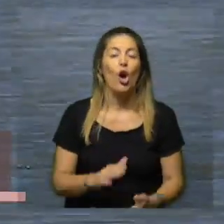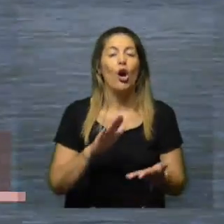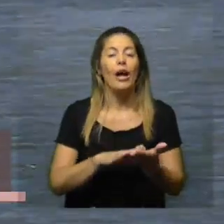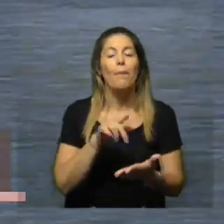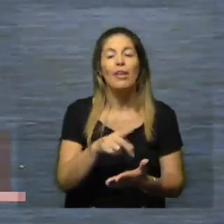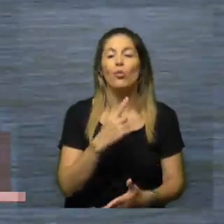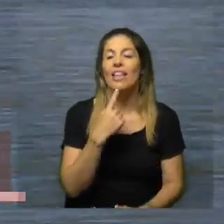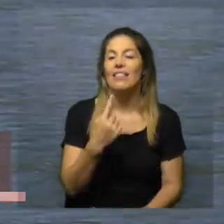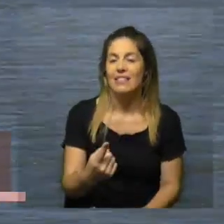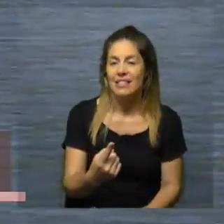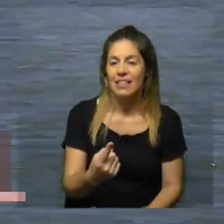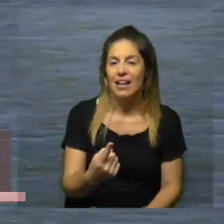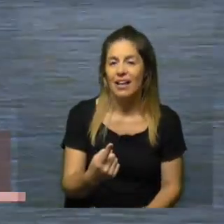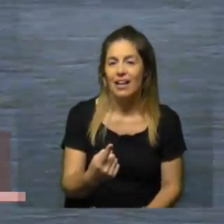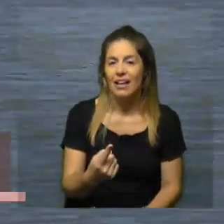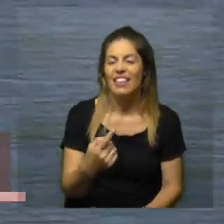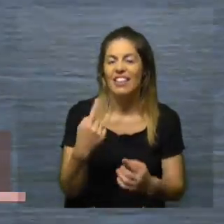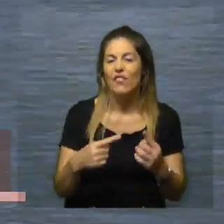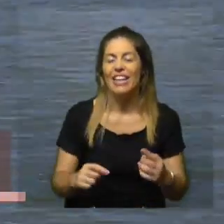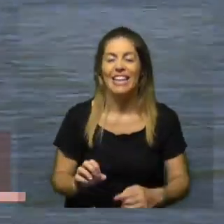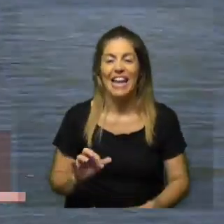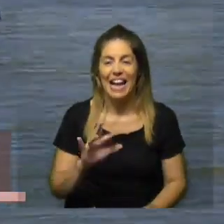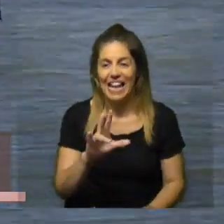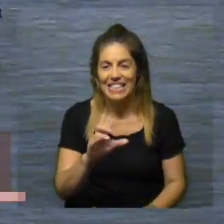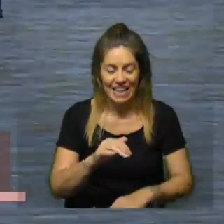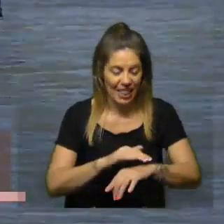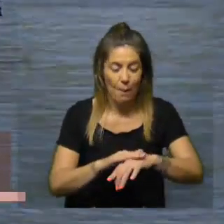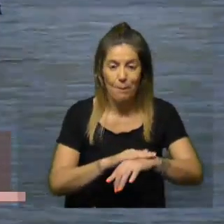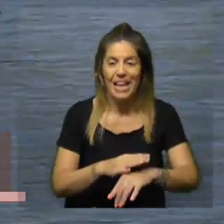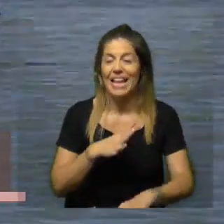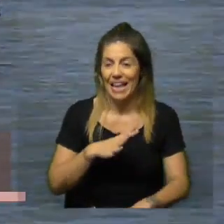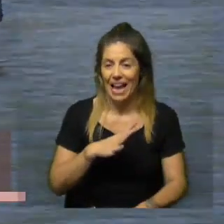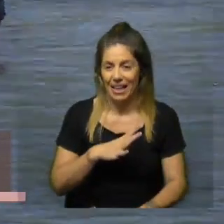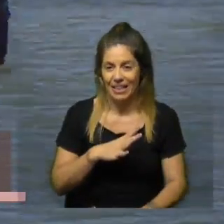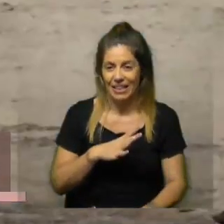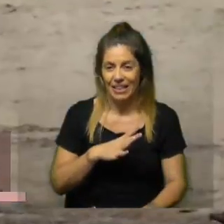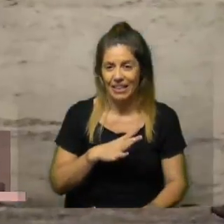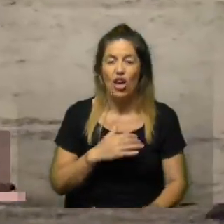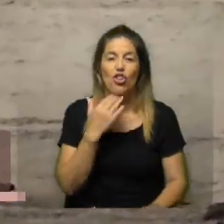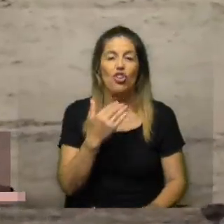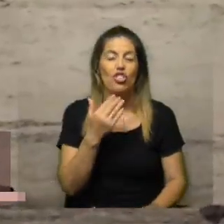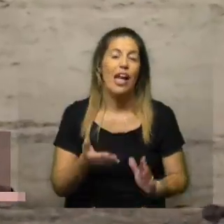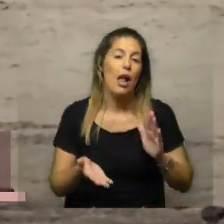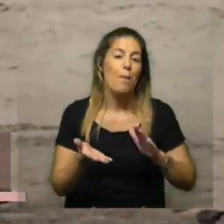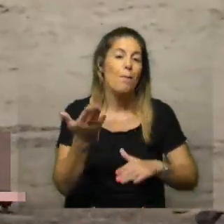usted mencionaba los distintos cáncer de piel que hay en nuestro país, no sé cuál es el más